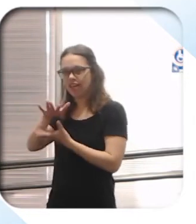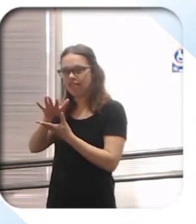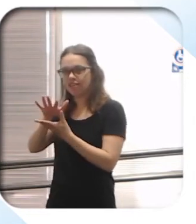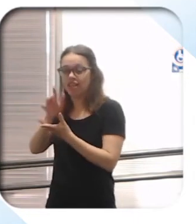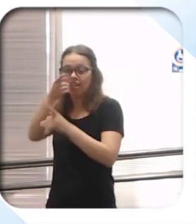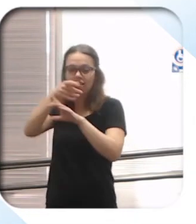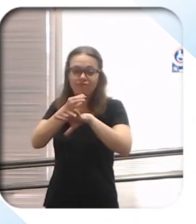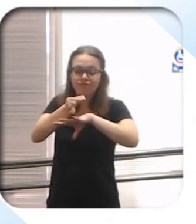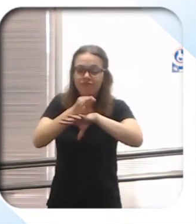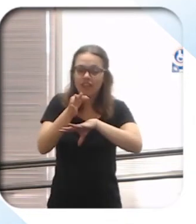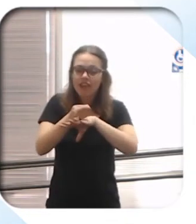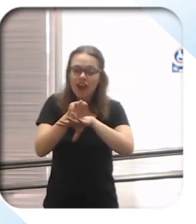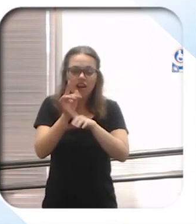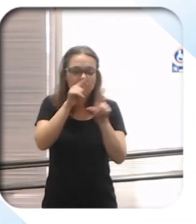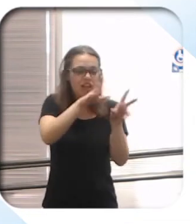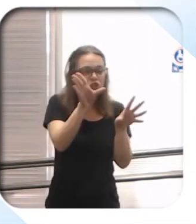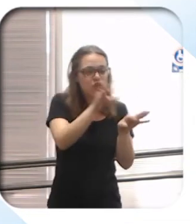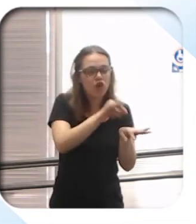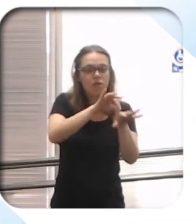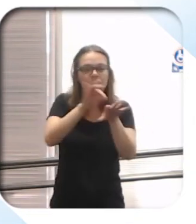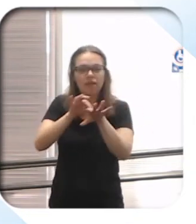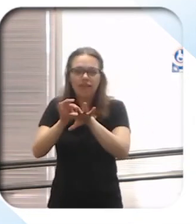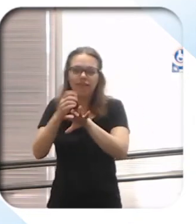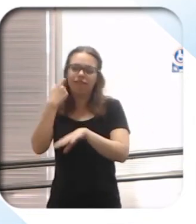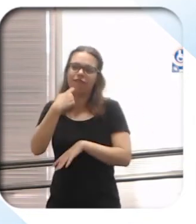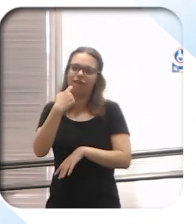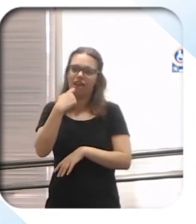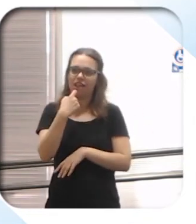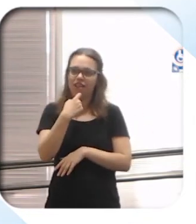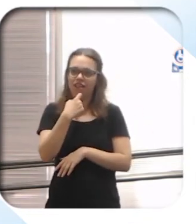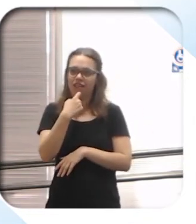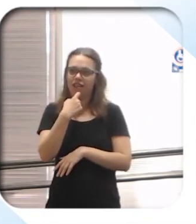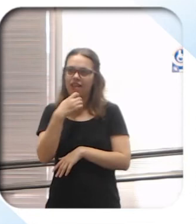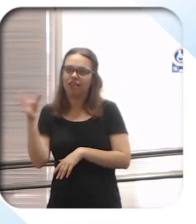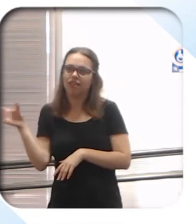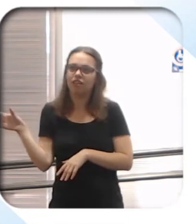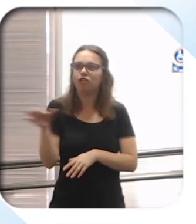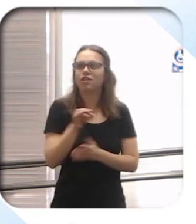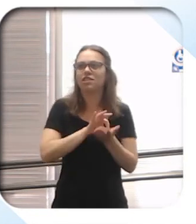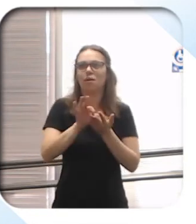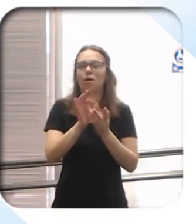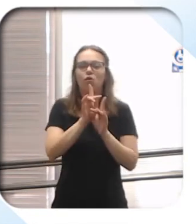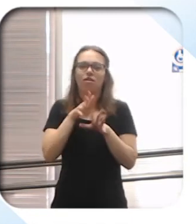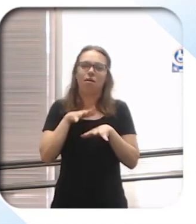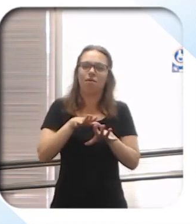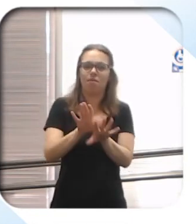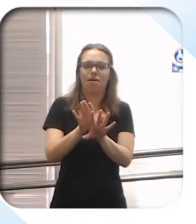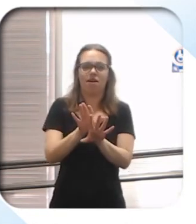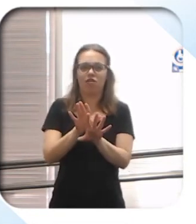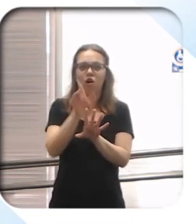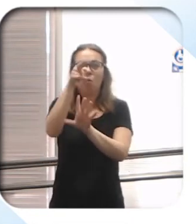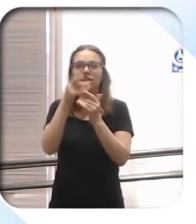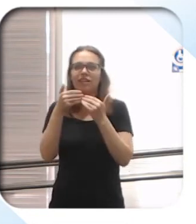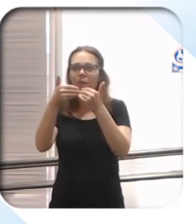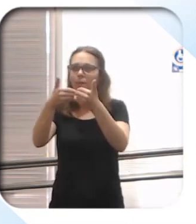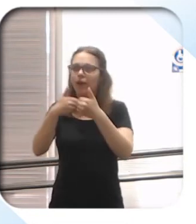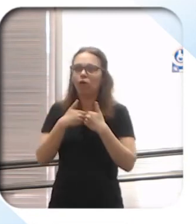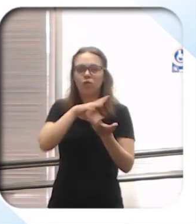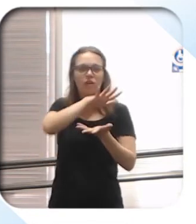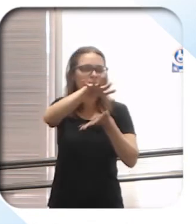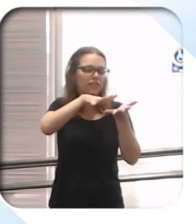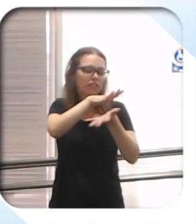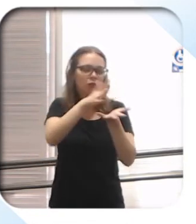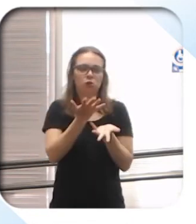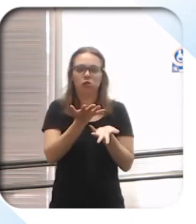distintas disciplinas, vemos una gran carencia en eso. Precisamos estar preparados para enfrentarnos con estas preguntas, con estas situaciones